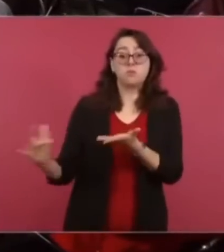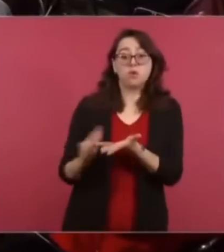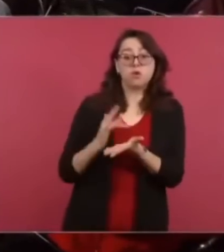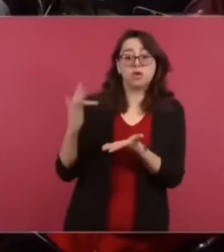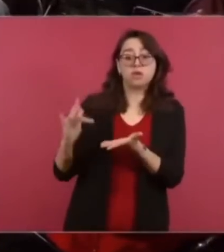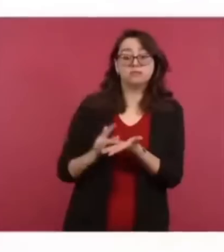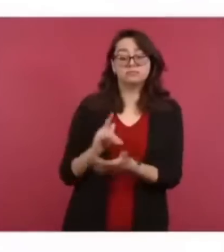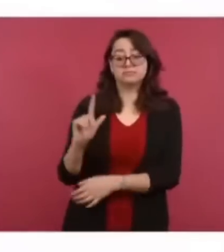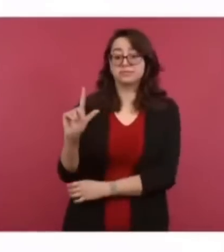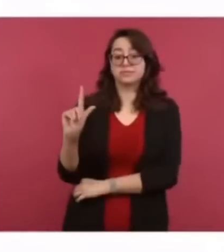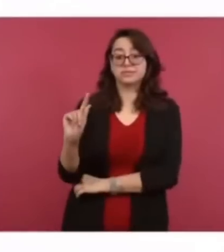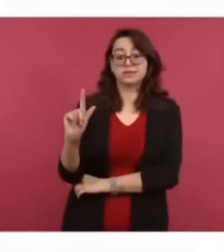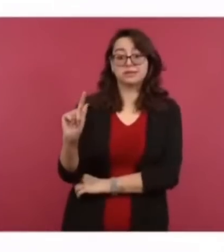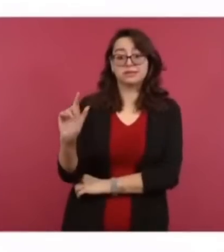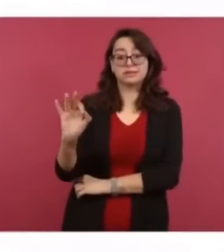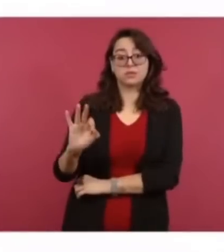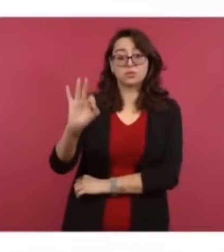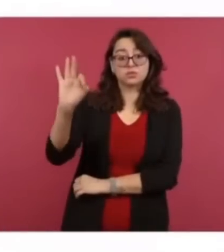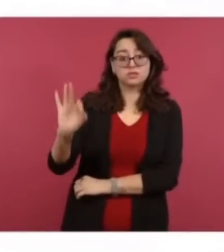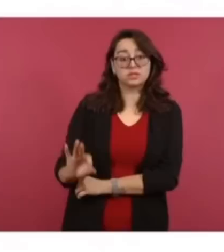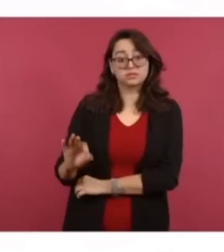yo